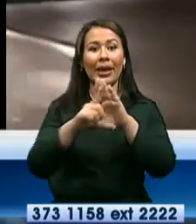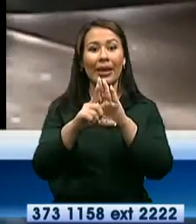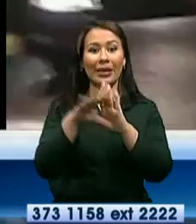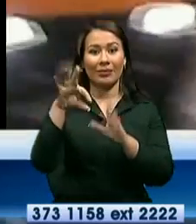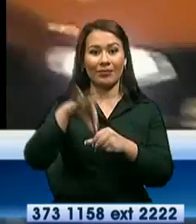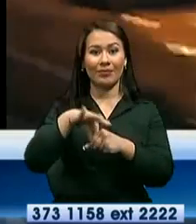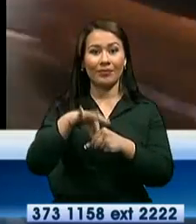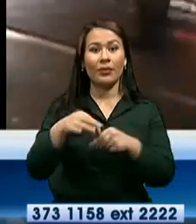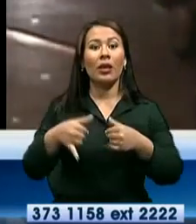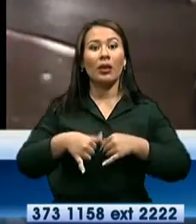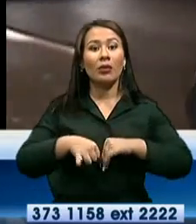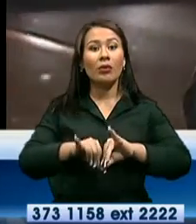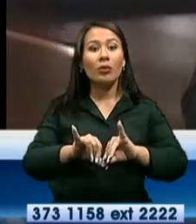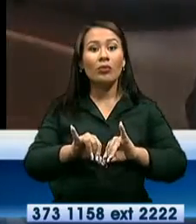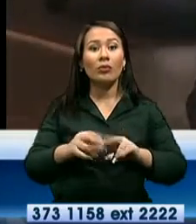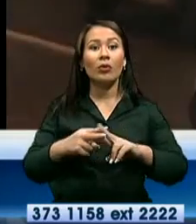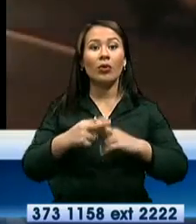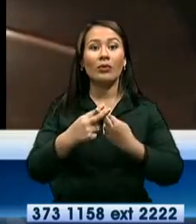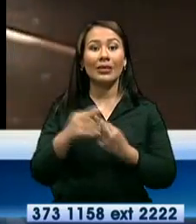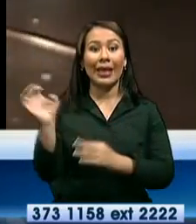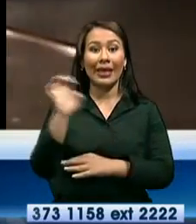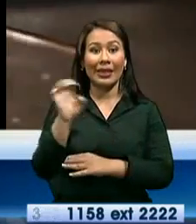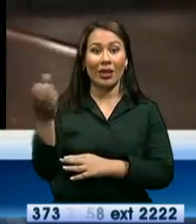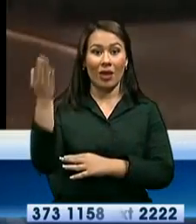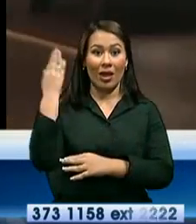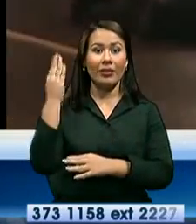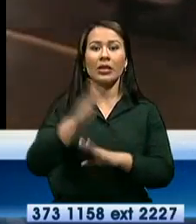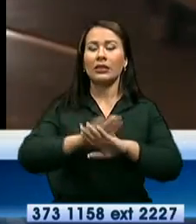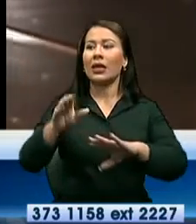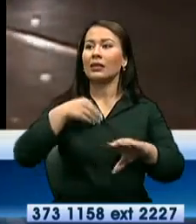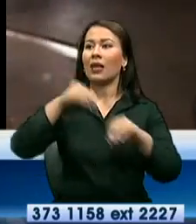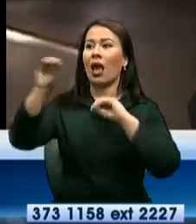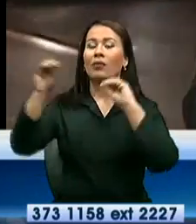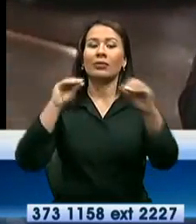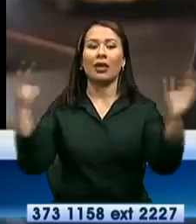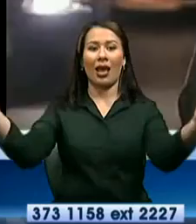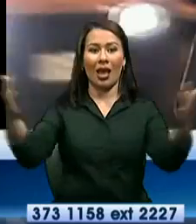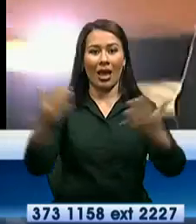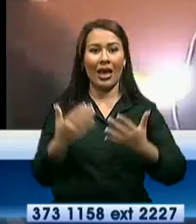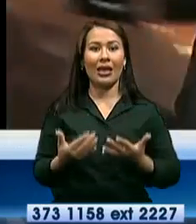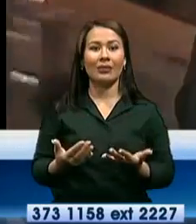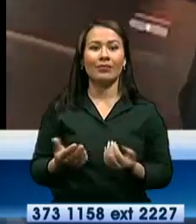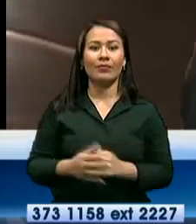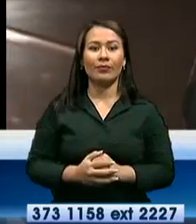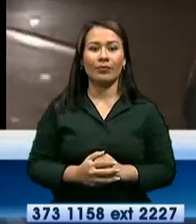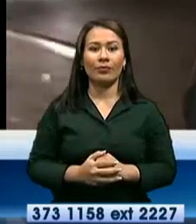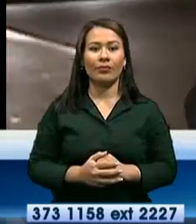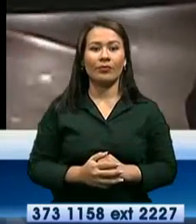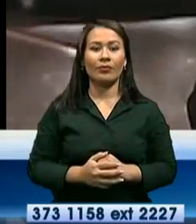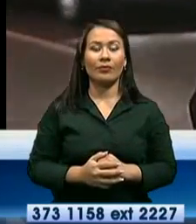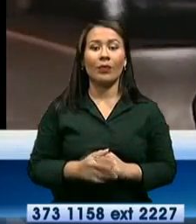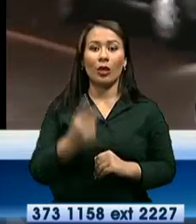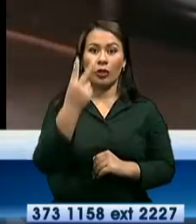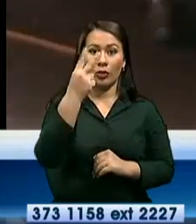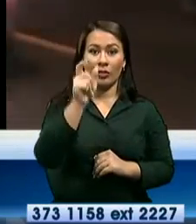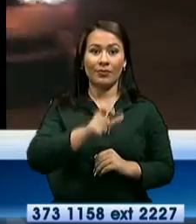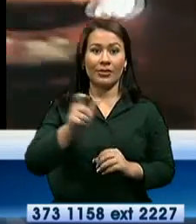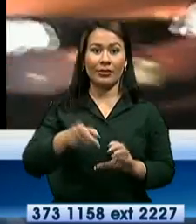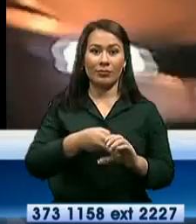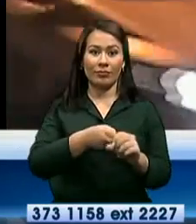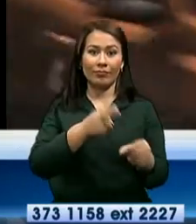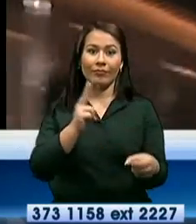entró en vigencia recién en enero, cuando ya estaban convocadas las elecciones, y generó la salida de dos candidatos